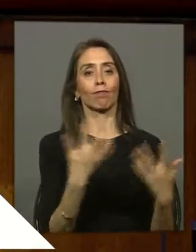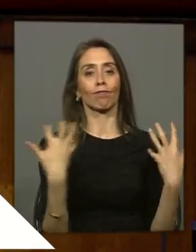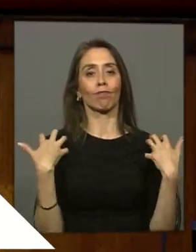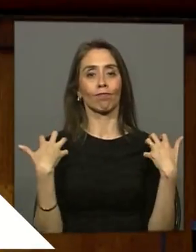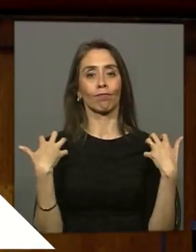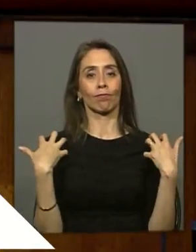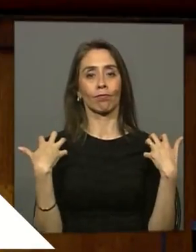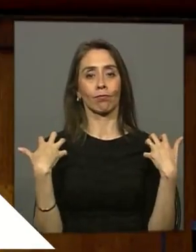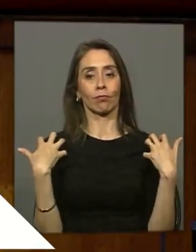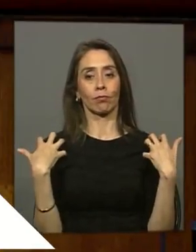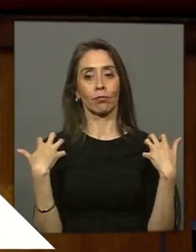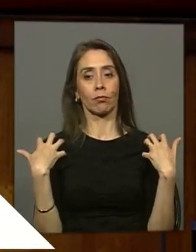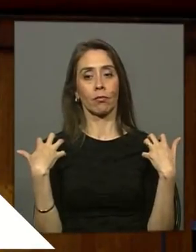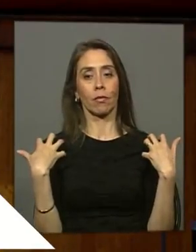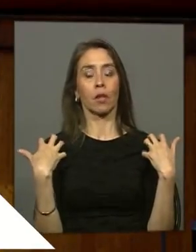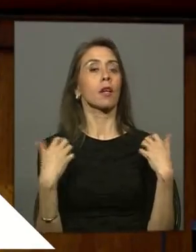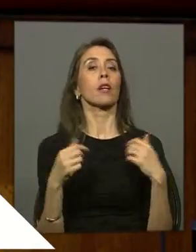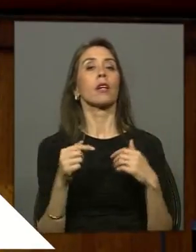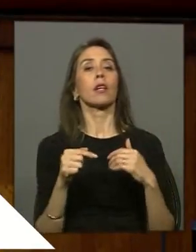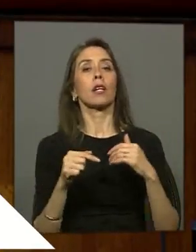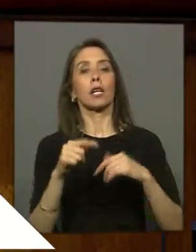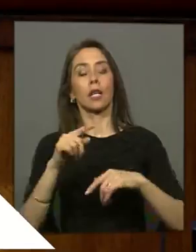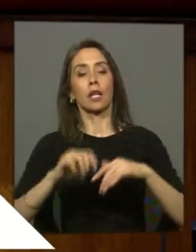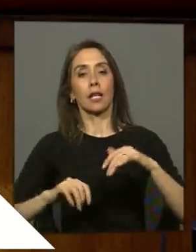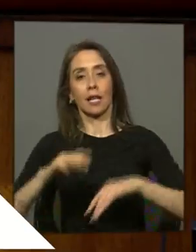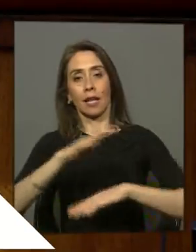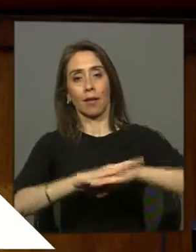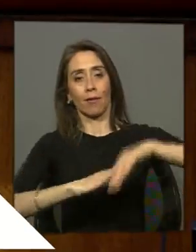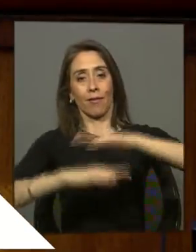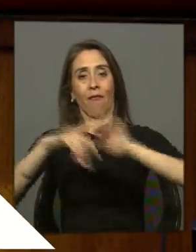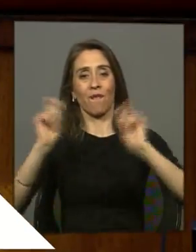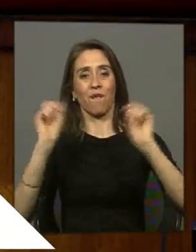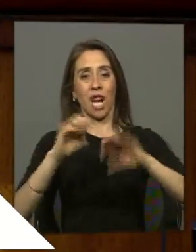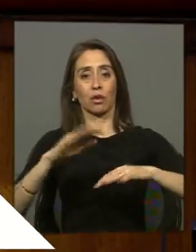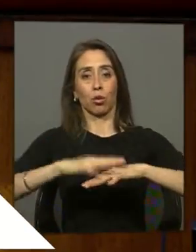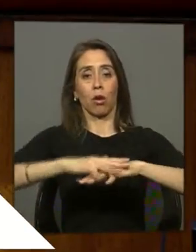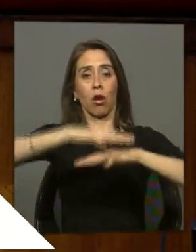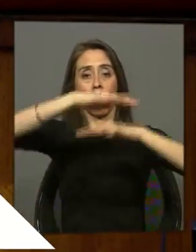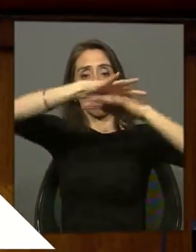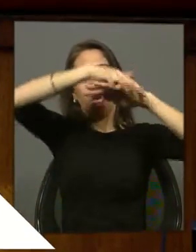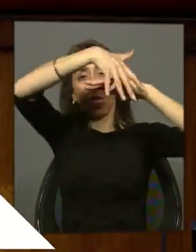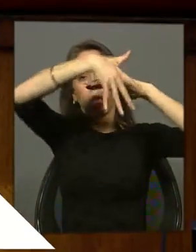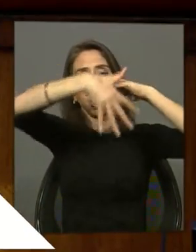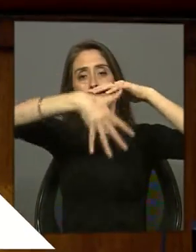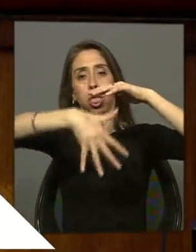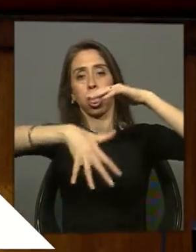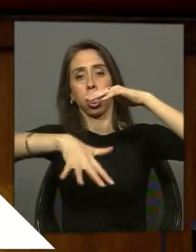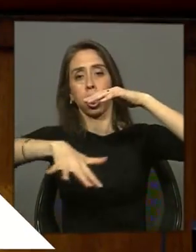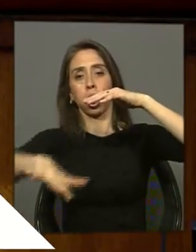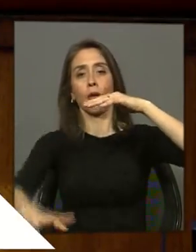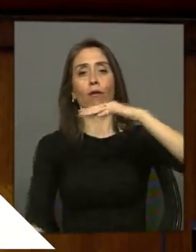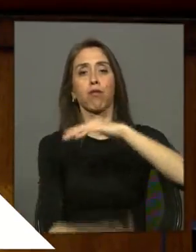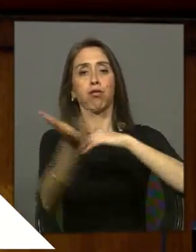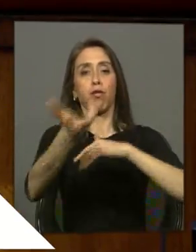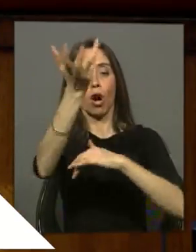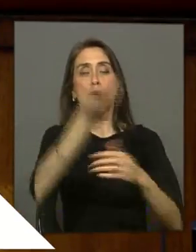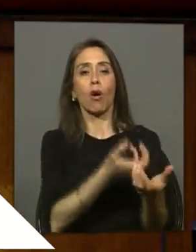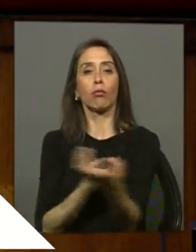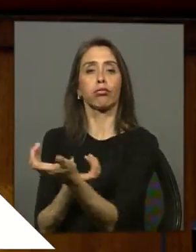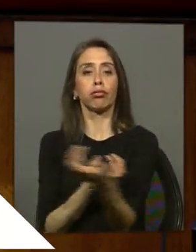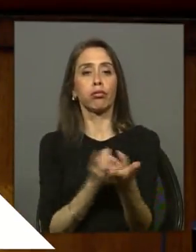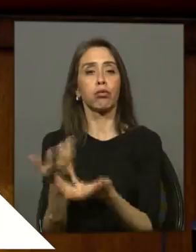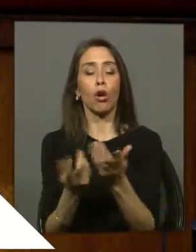del deslizamiento y posterior incendio en el relleno sanitario b se concluye además que en el combate al incendio existió